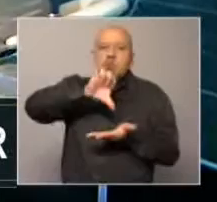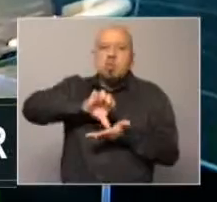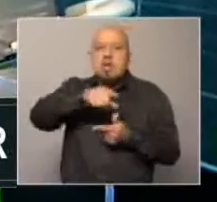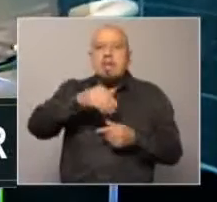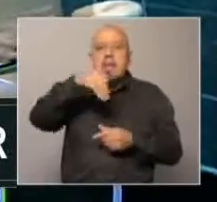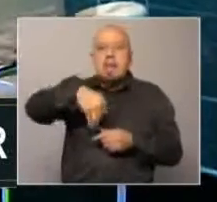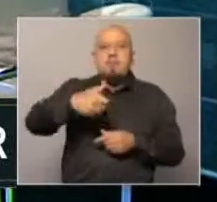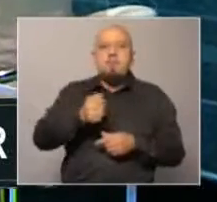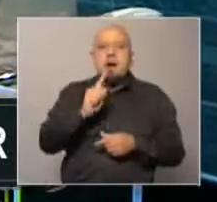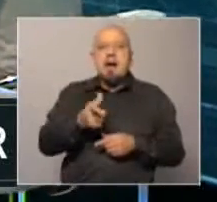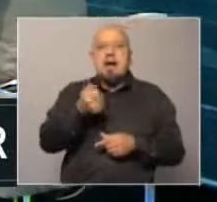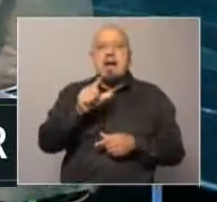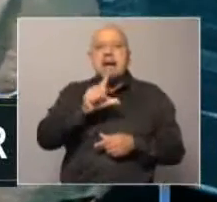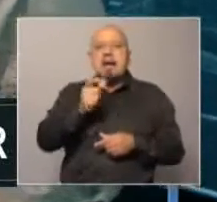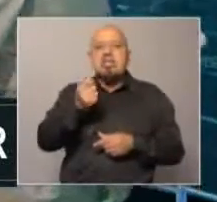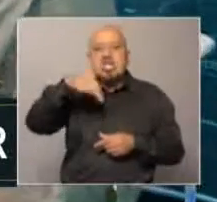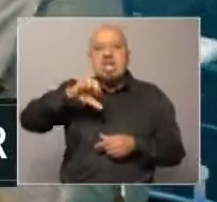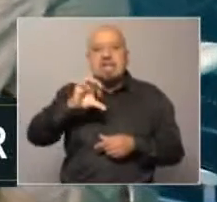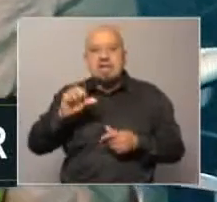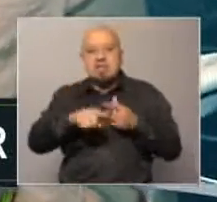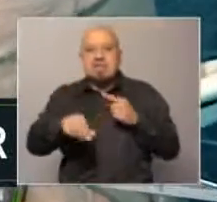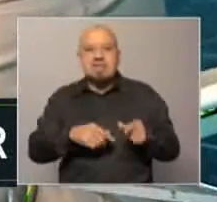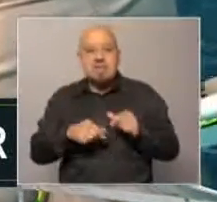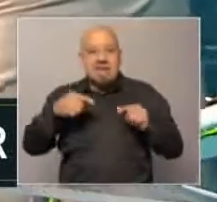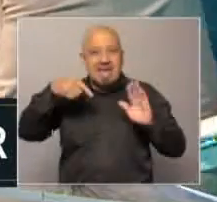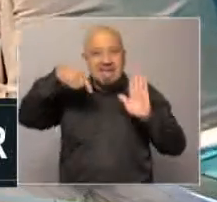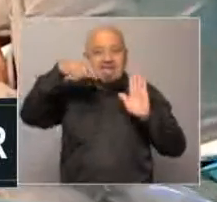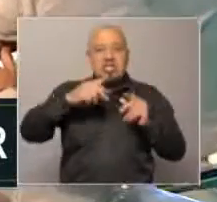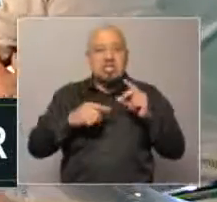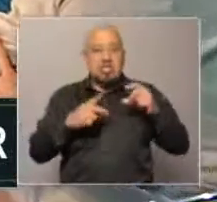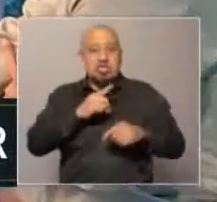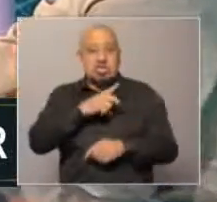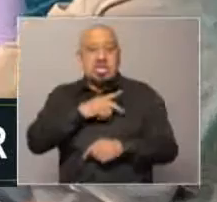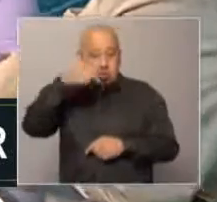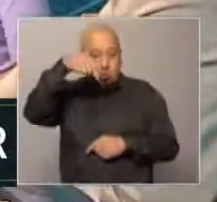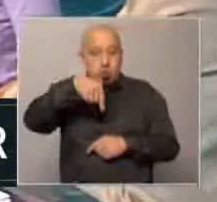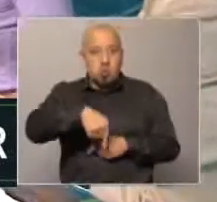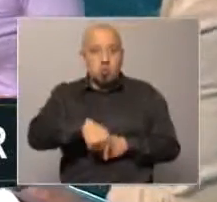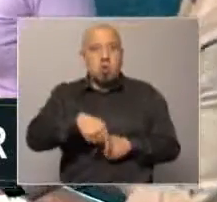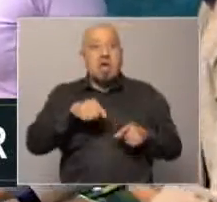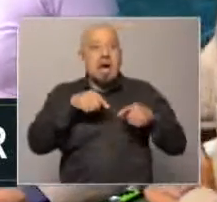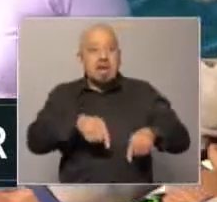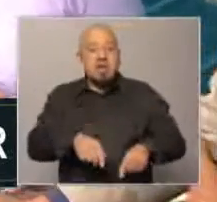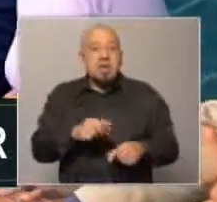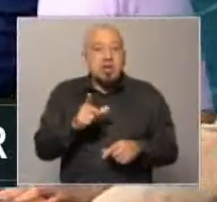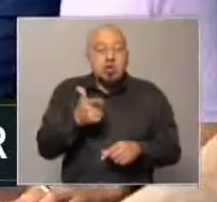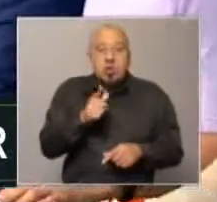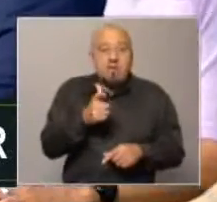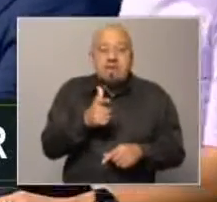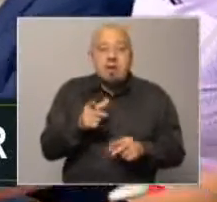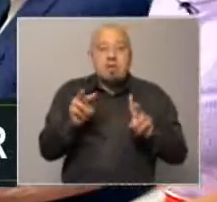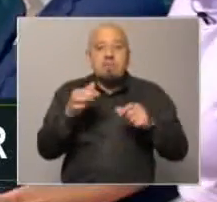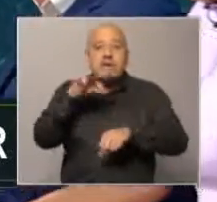campaña que se llamaba Un Oncólogo para Magallanes, en donde no había un oncólogo. Y por lo tanto ahí se requiere una